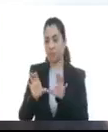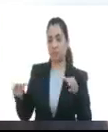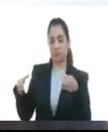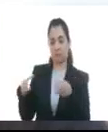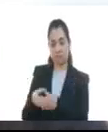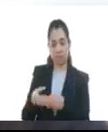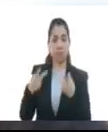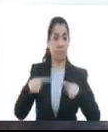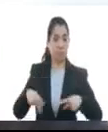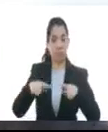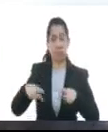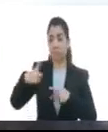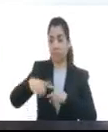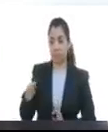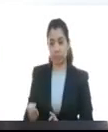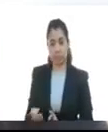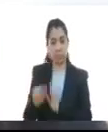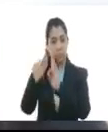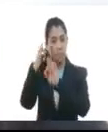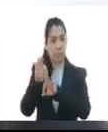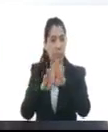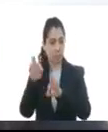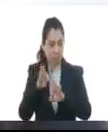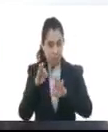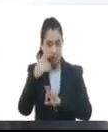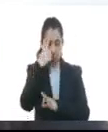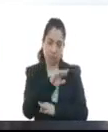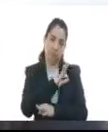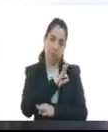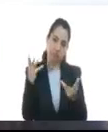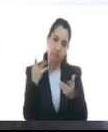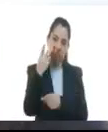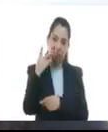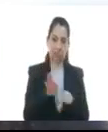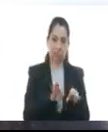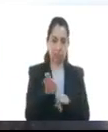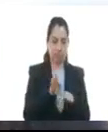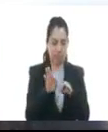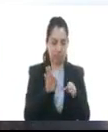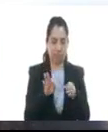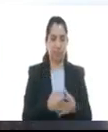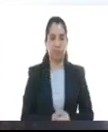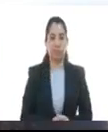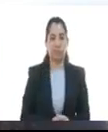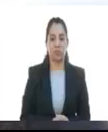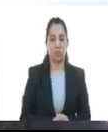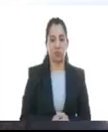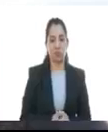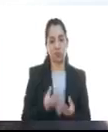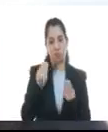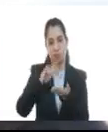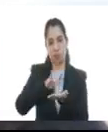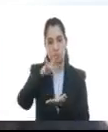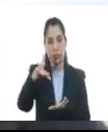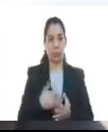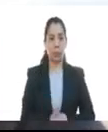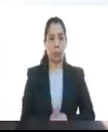ustedes trabajaron para poder llevar a cabo estos trabajos periodísticos. Muchas gracias.